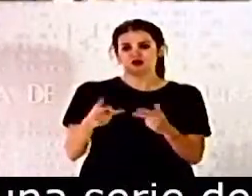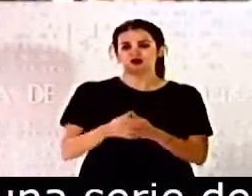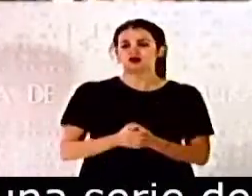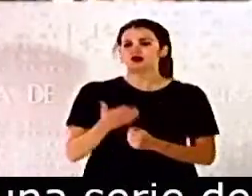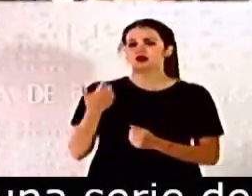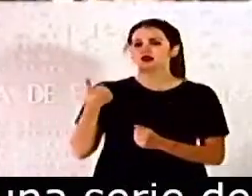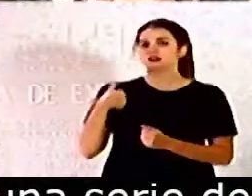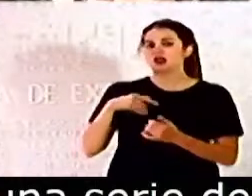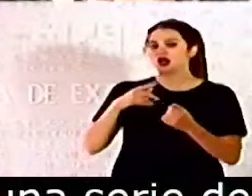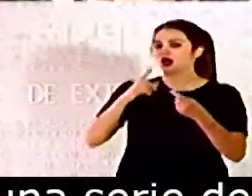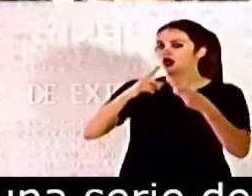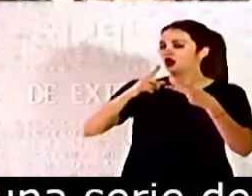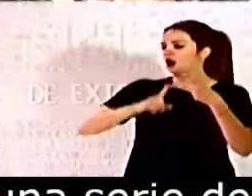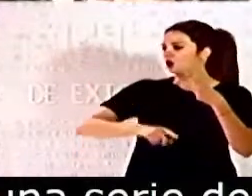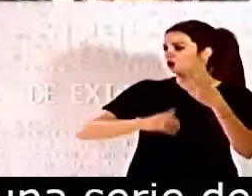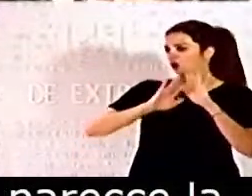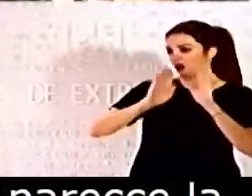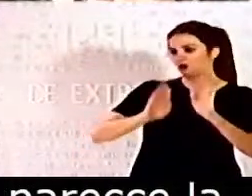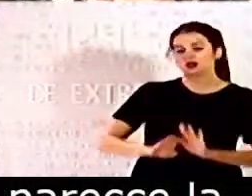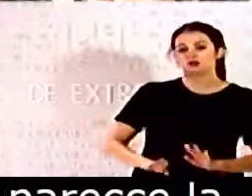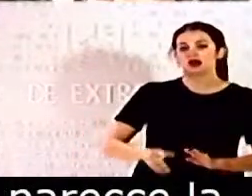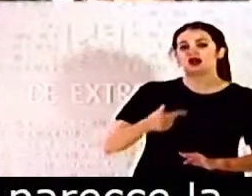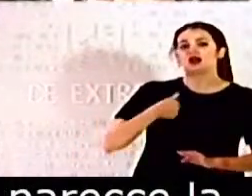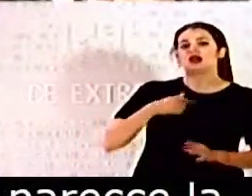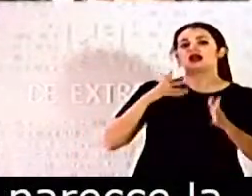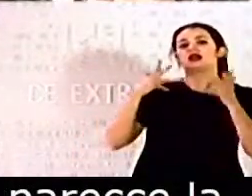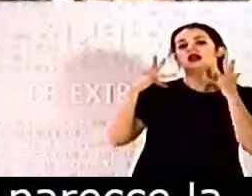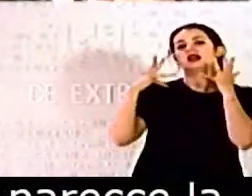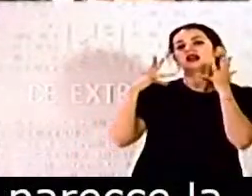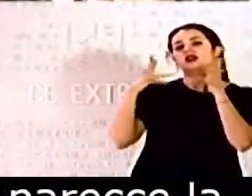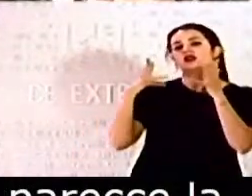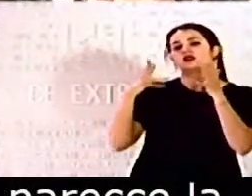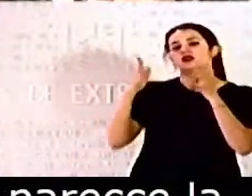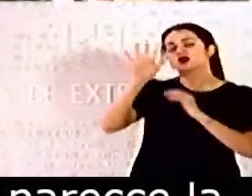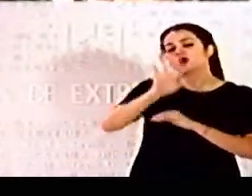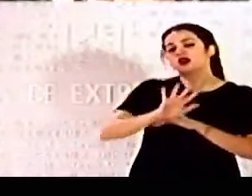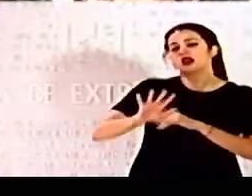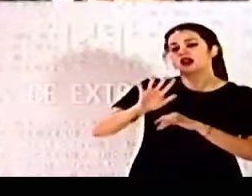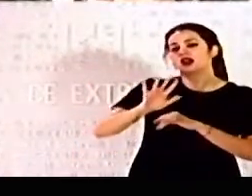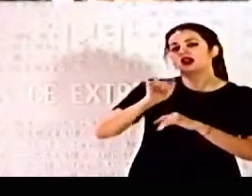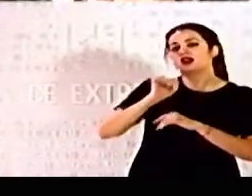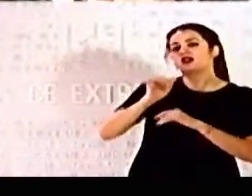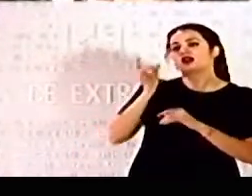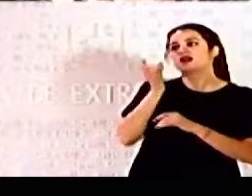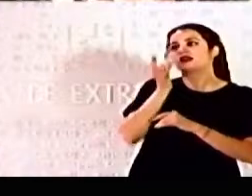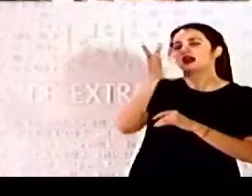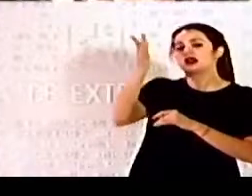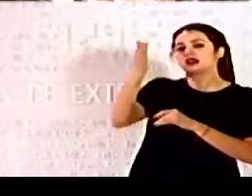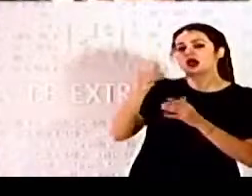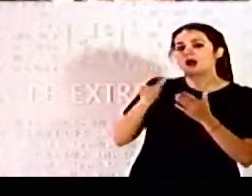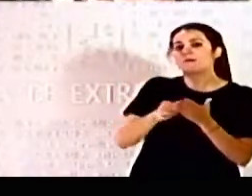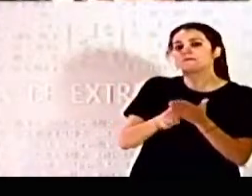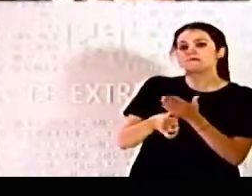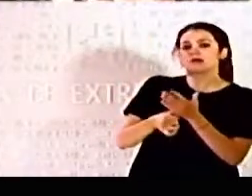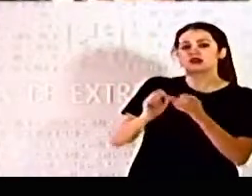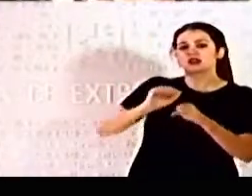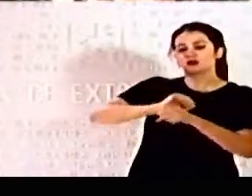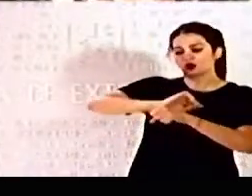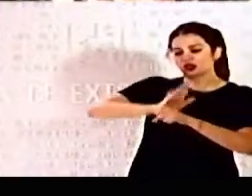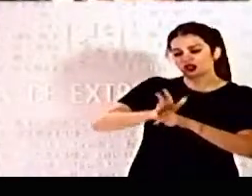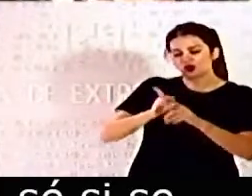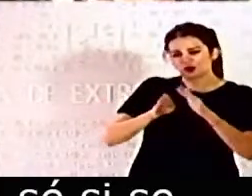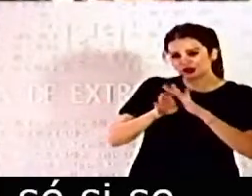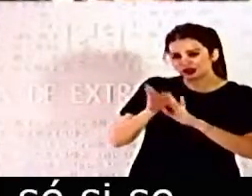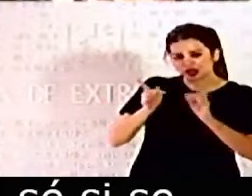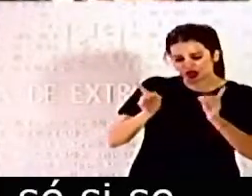el marco de la reunión del Consejo Interterritorial, no sé si finalmente se ha abordado la idea de establecer el pasaporte COVID para entrar, o el certificado